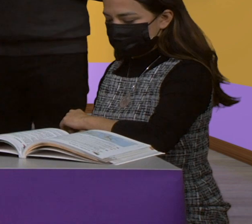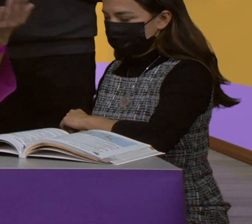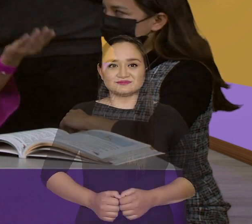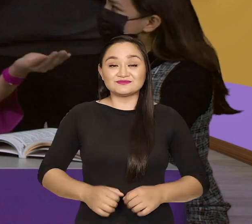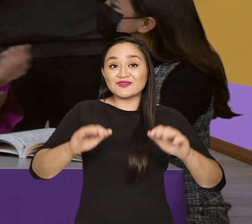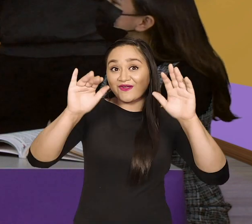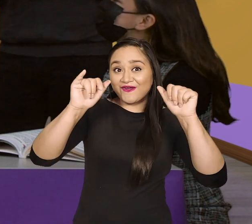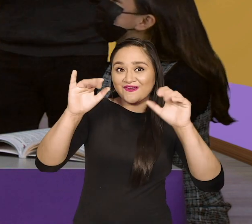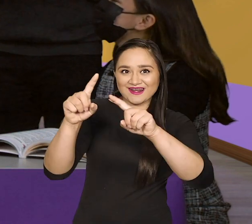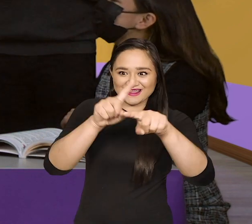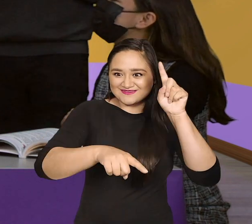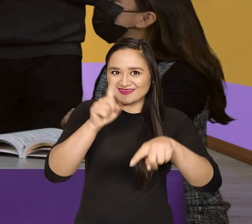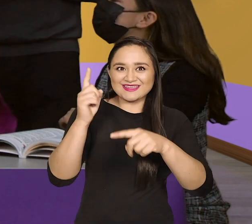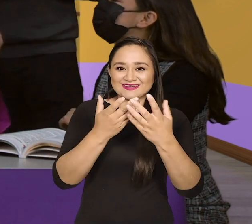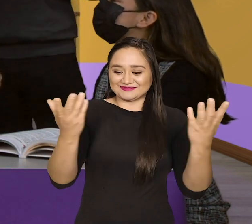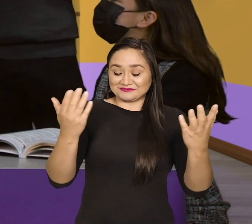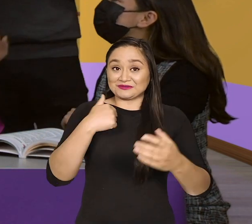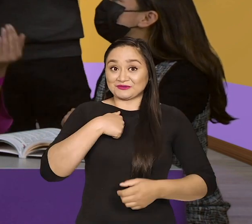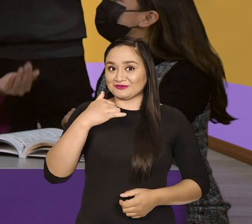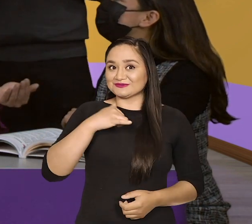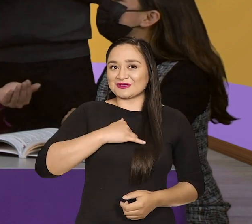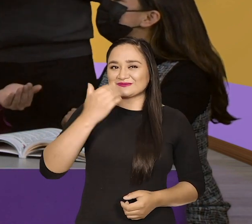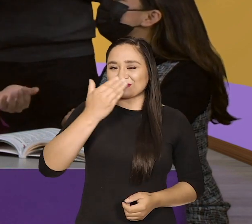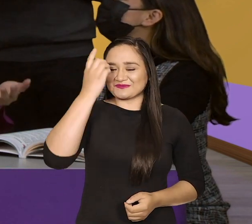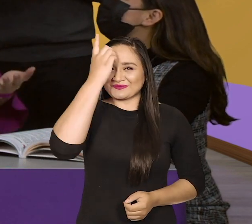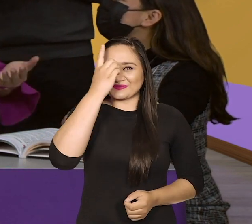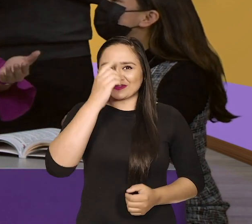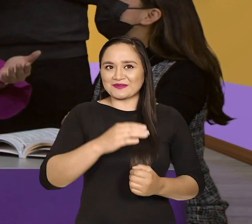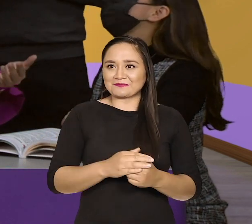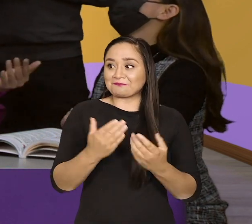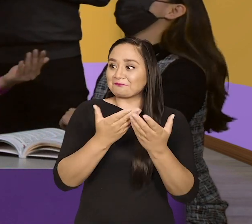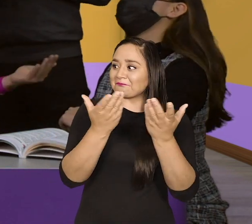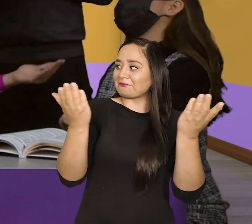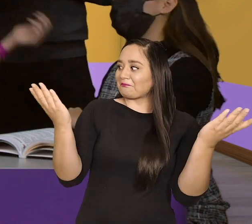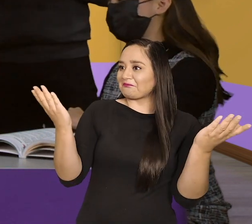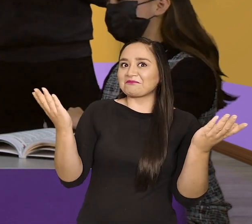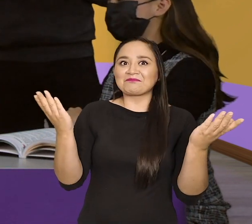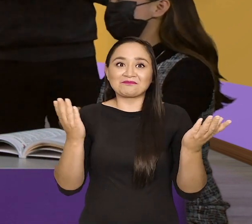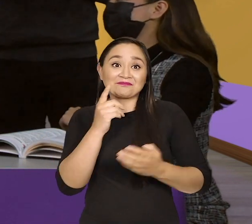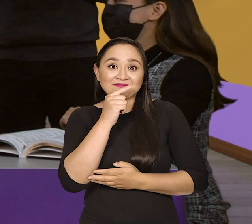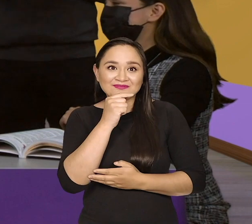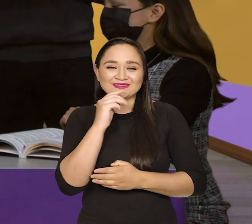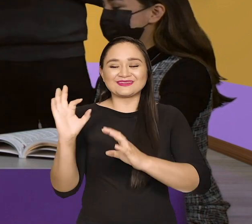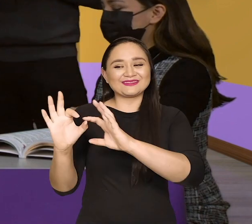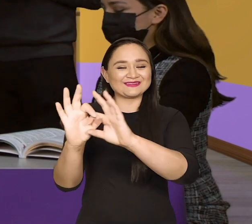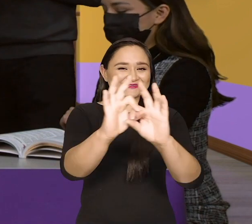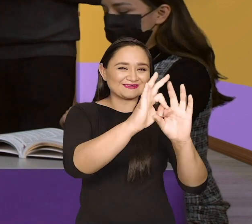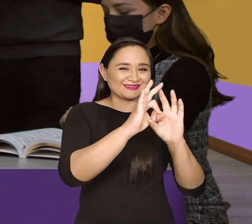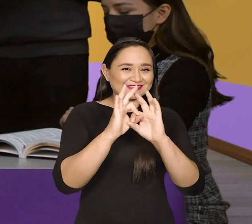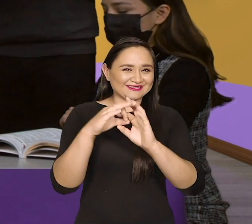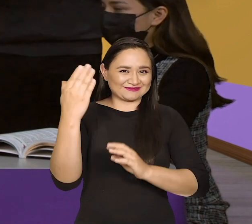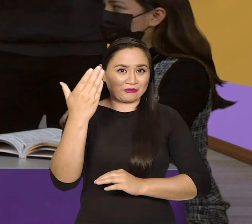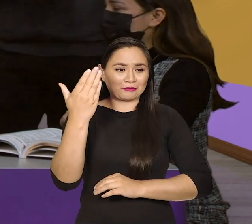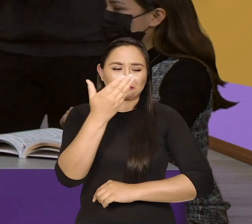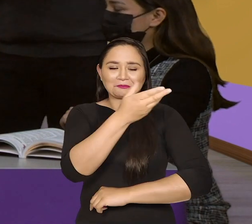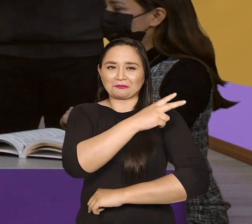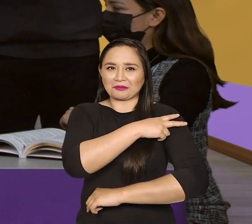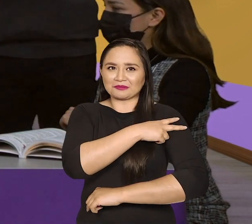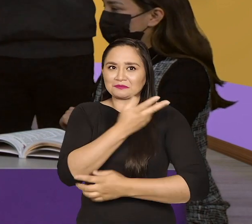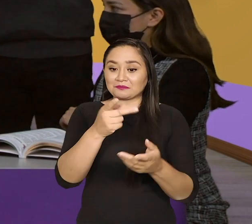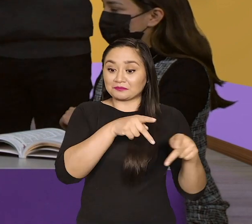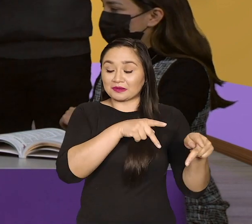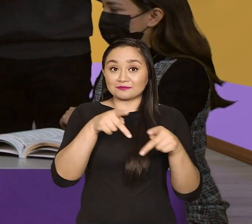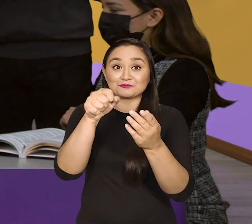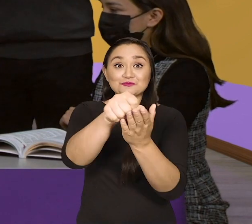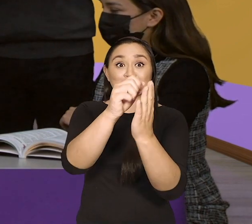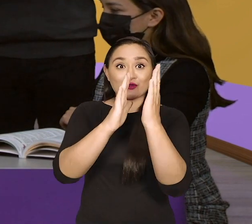hola amigas hola amigos soy la profe diana estoy aquí junto a mis compañeras y compañeros docentes planificando un